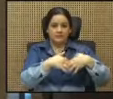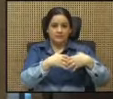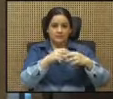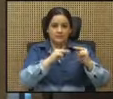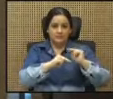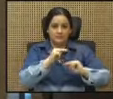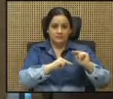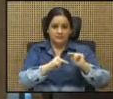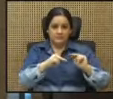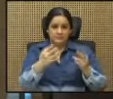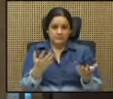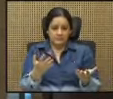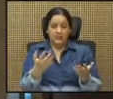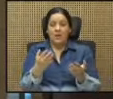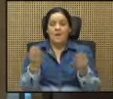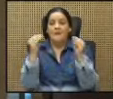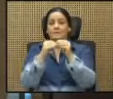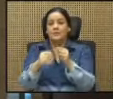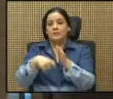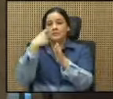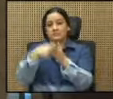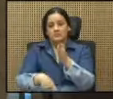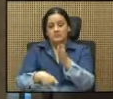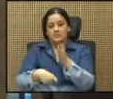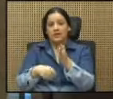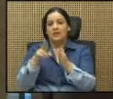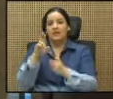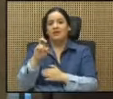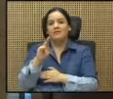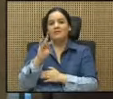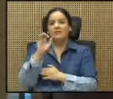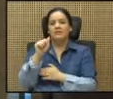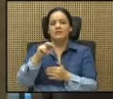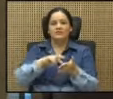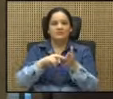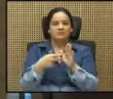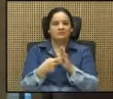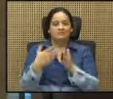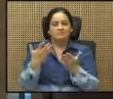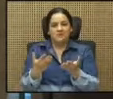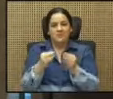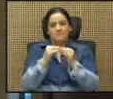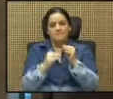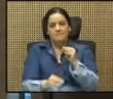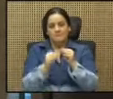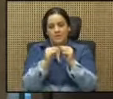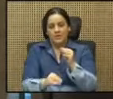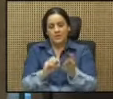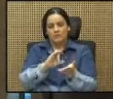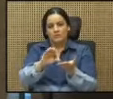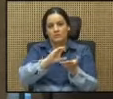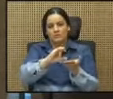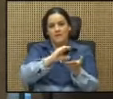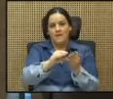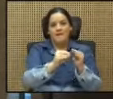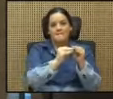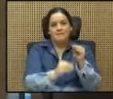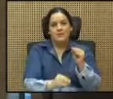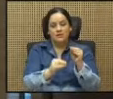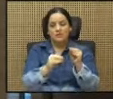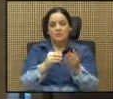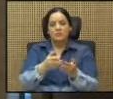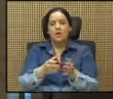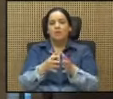empresa. Más impuestos sobre la renta se traducen en menor inversión, menos crecimiento de